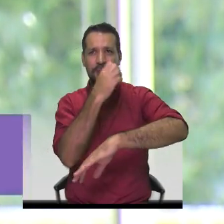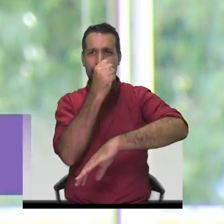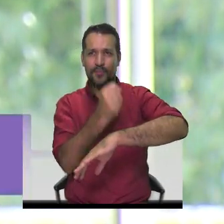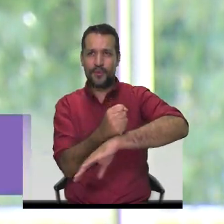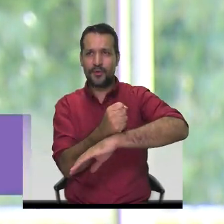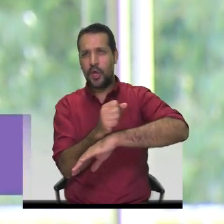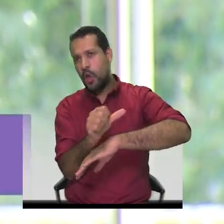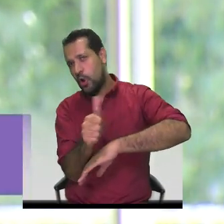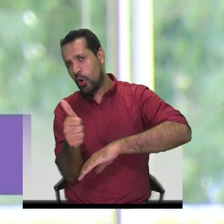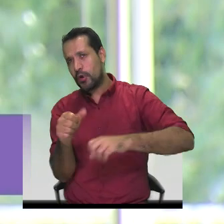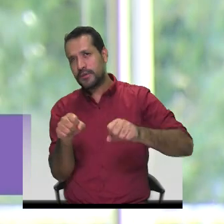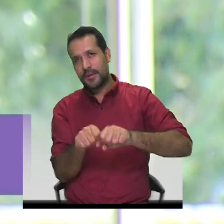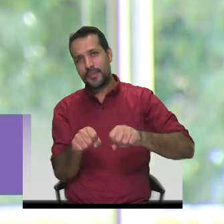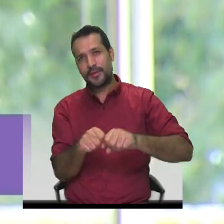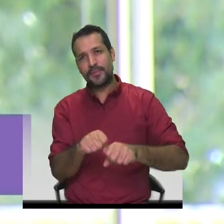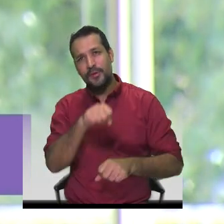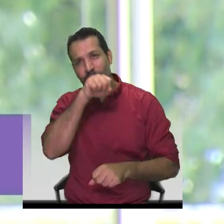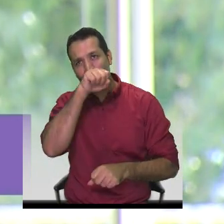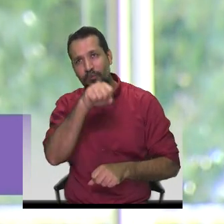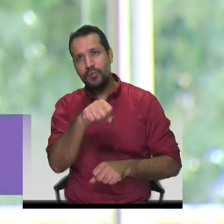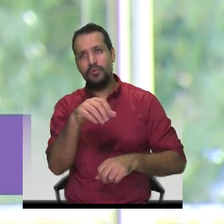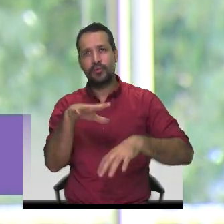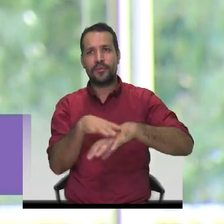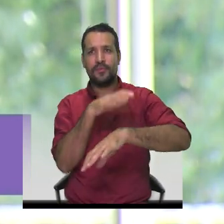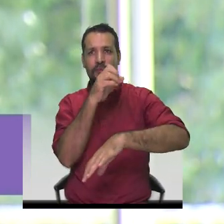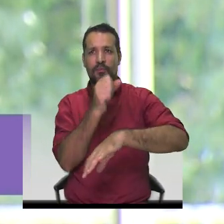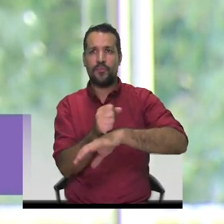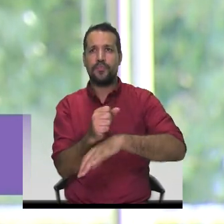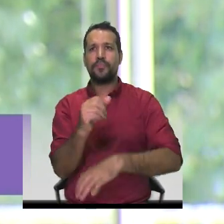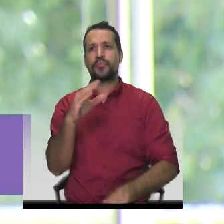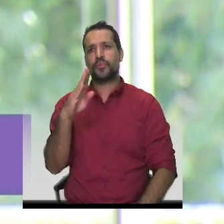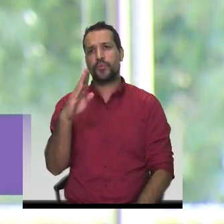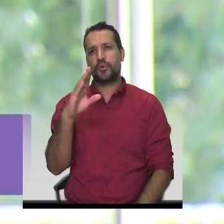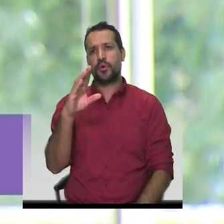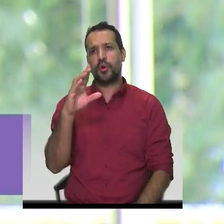puse otros zapatos. Pero Bloomstone, que es una...